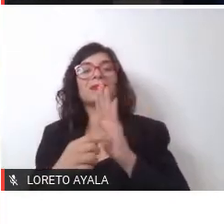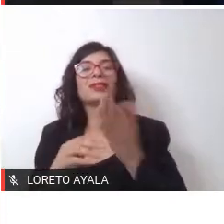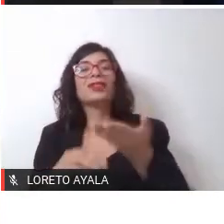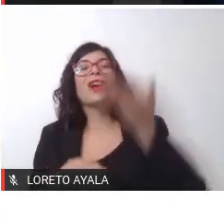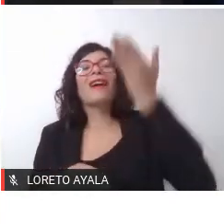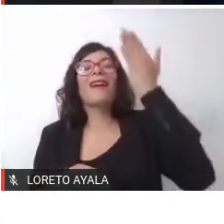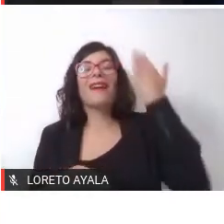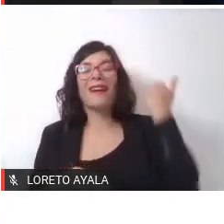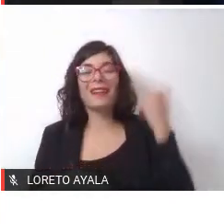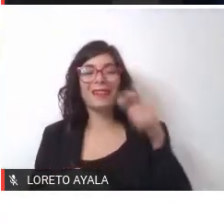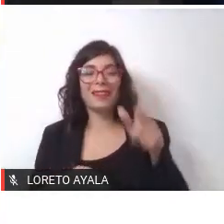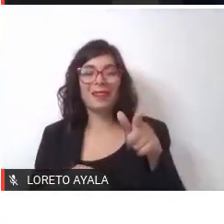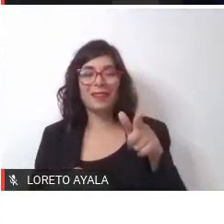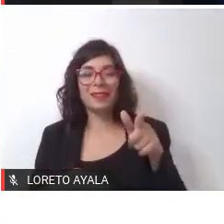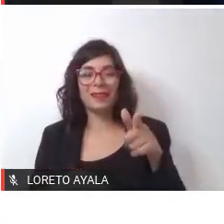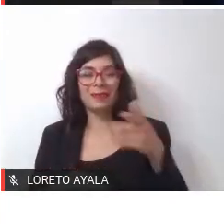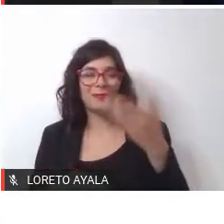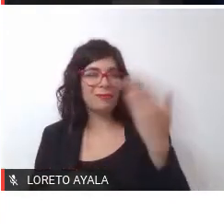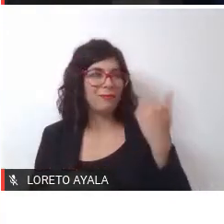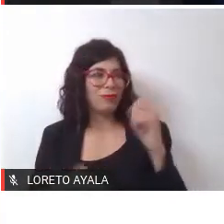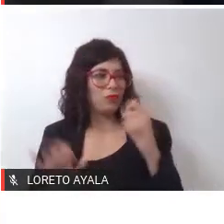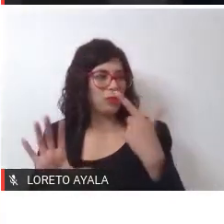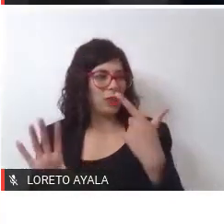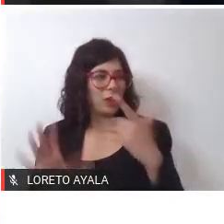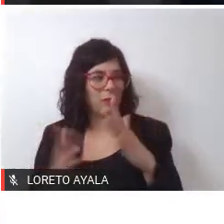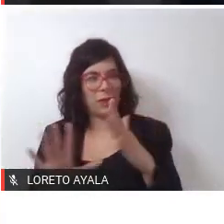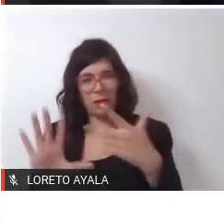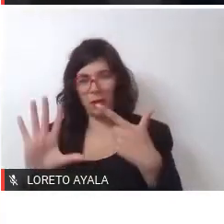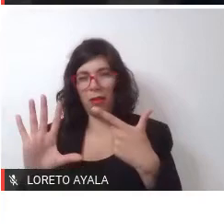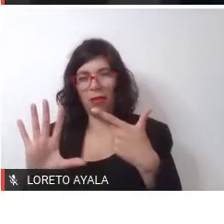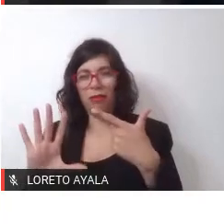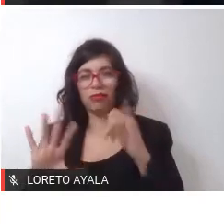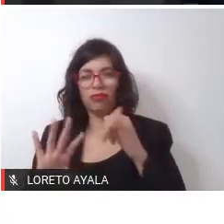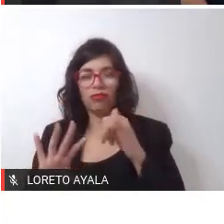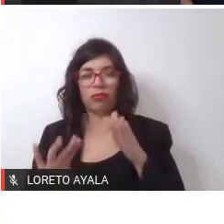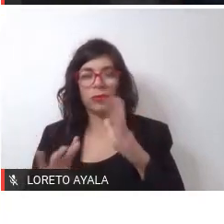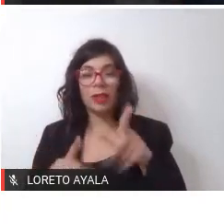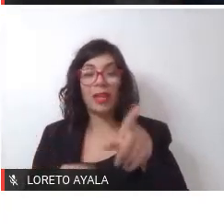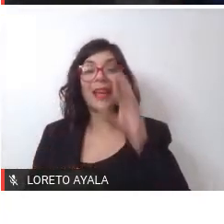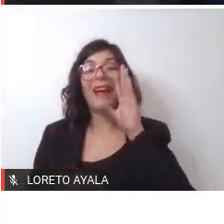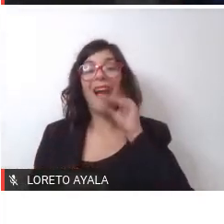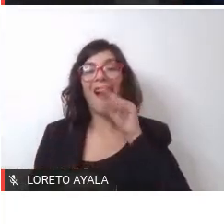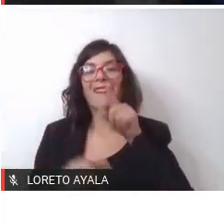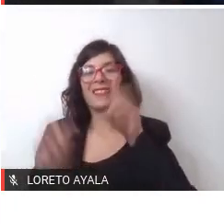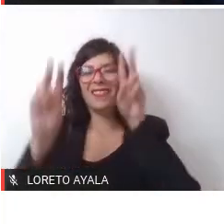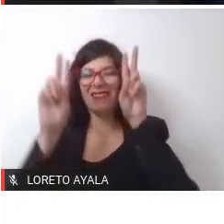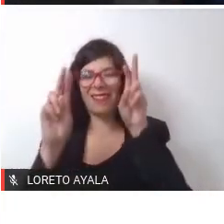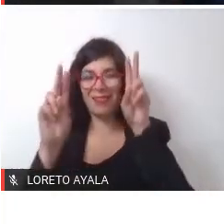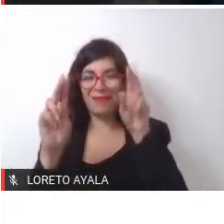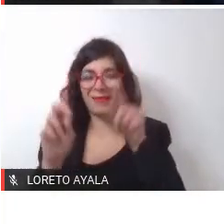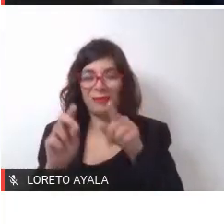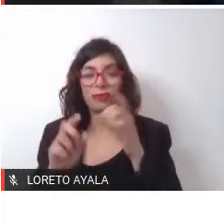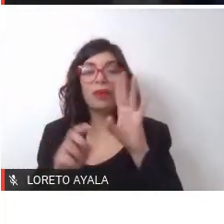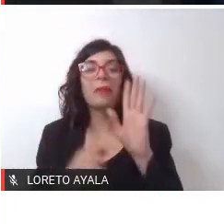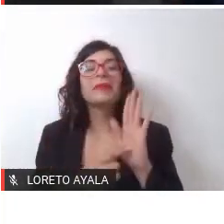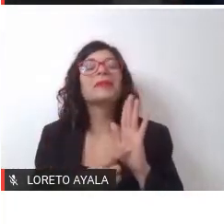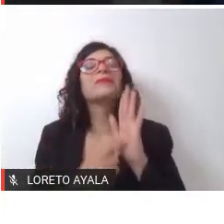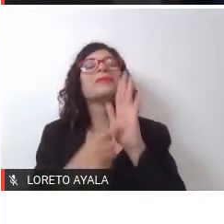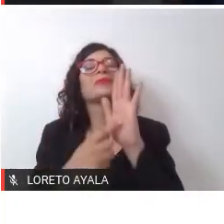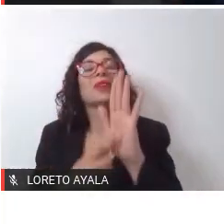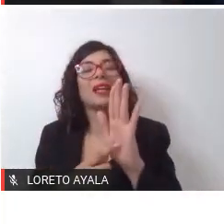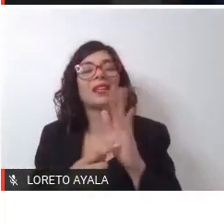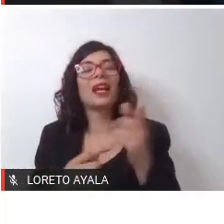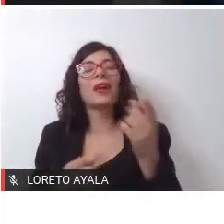colega en el seminario número 7, si mal no recuerdo, que habló en específico de ese tema. Es un gráfico que se muestra solo